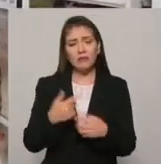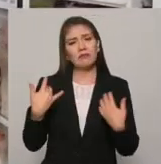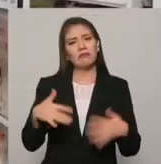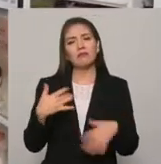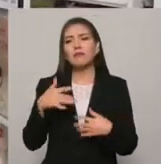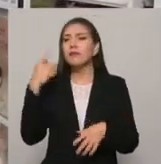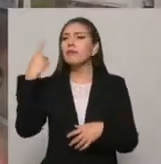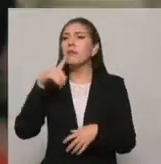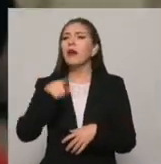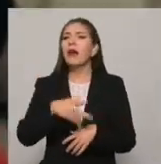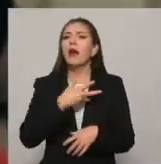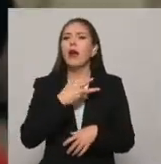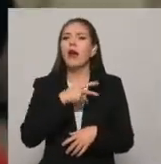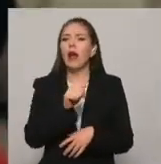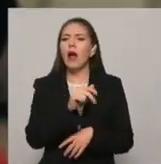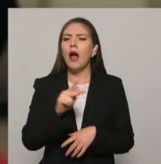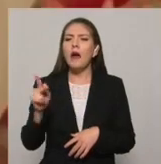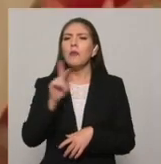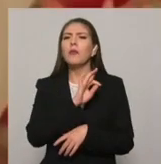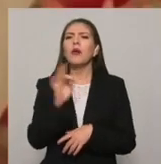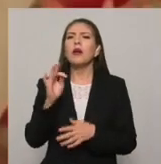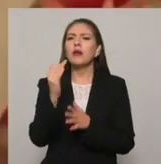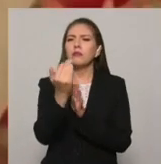puede ayudar a reducir esta cifra.